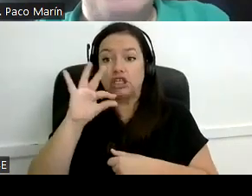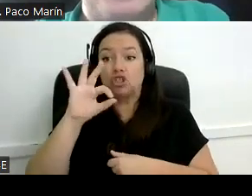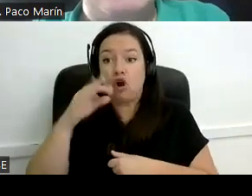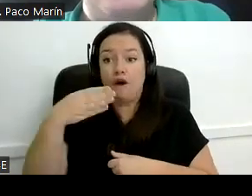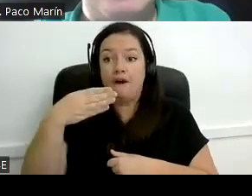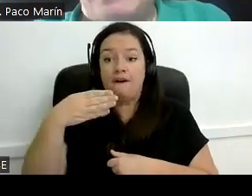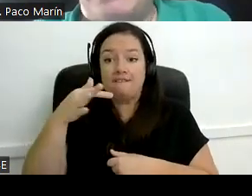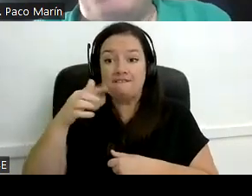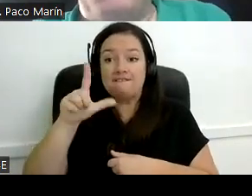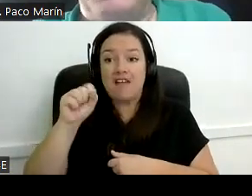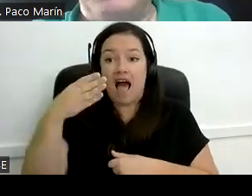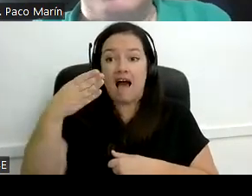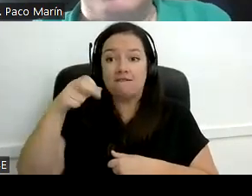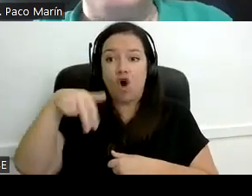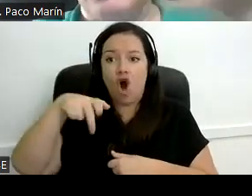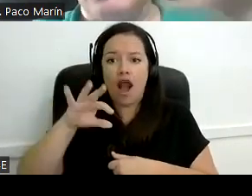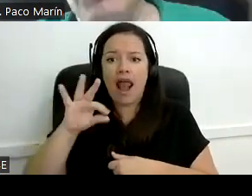derivados de